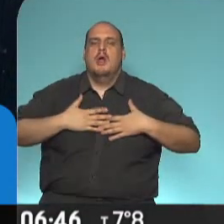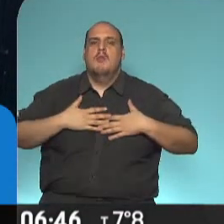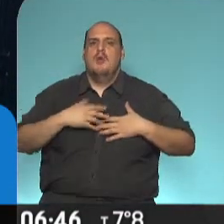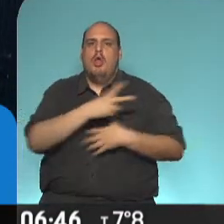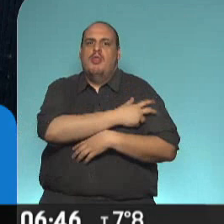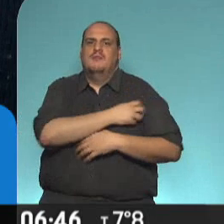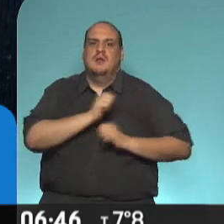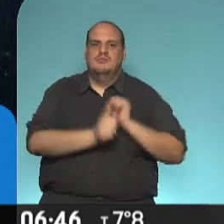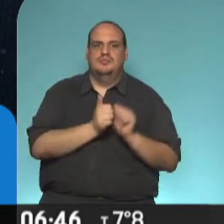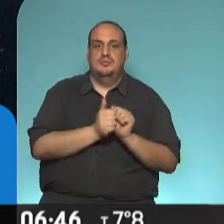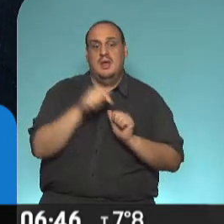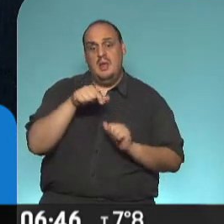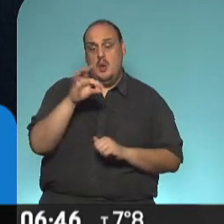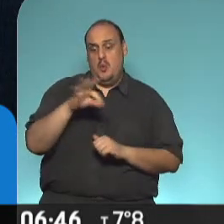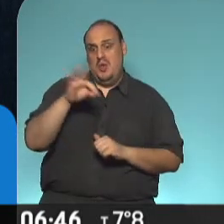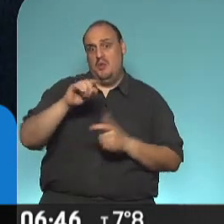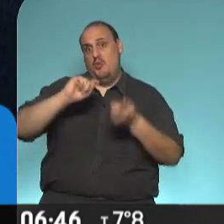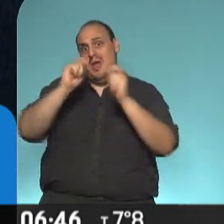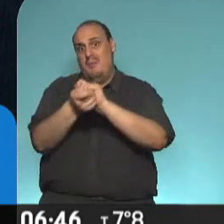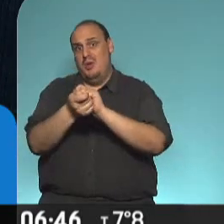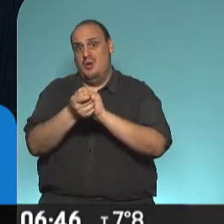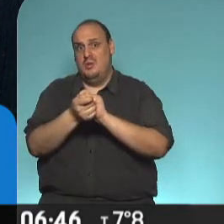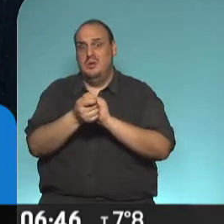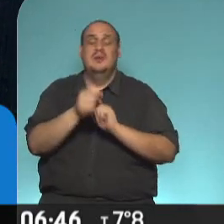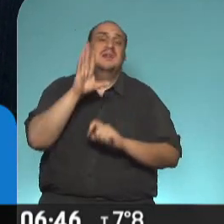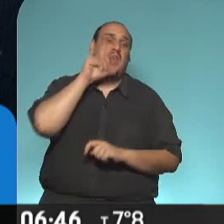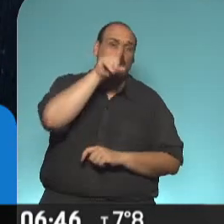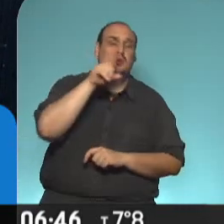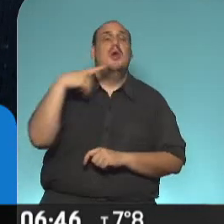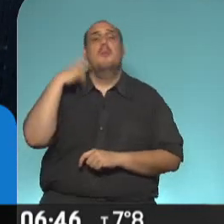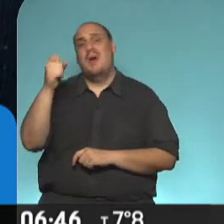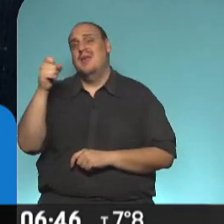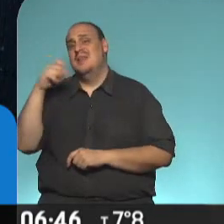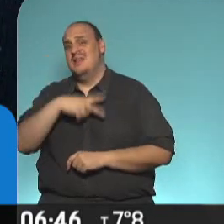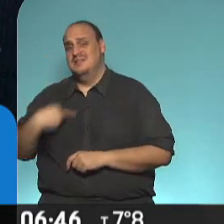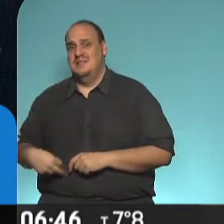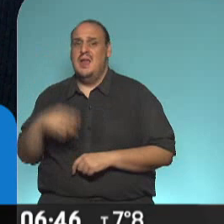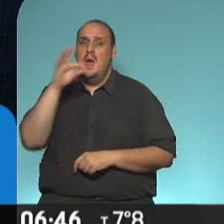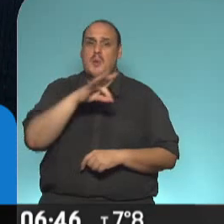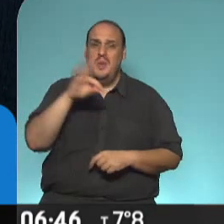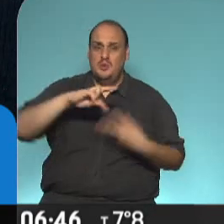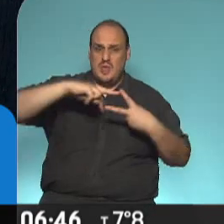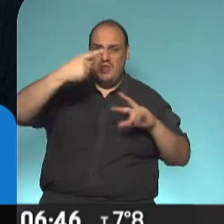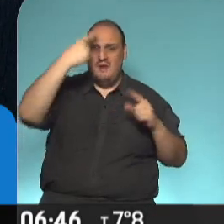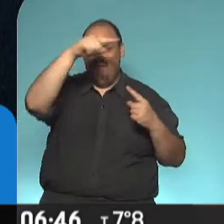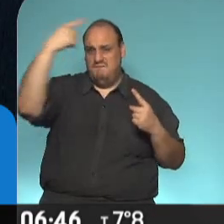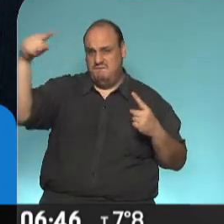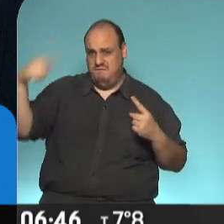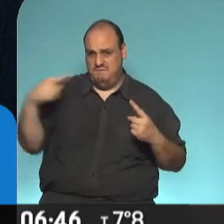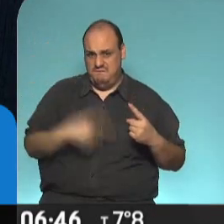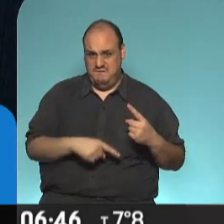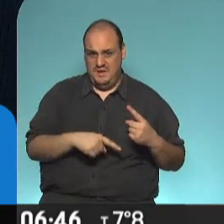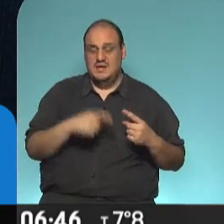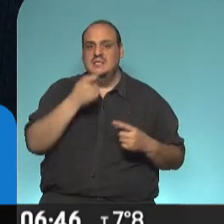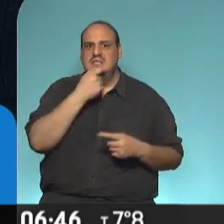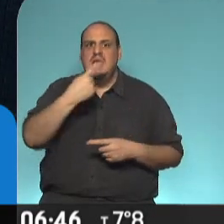el idéntico virus el de Estados Unidos, España o China, pero cualquier vacuna que nosotros hagamos, cuyo blanco